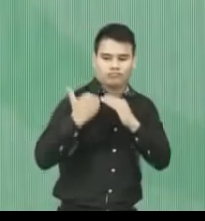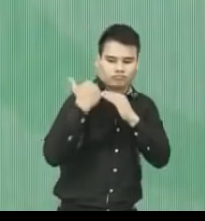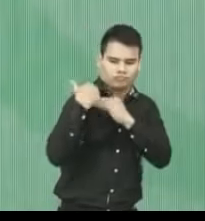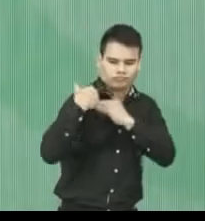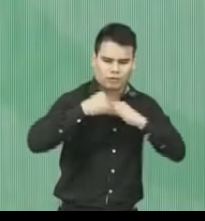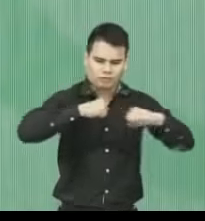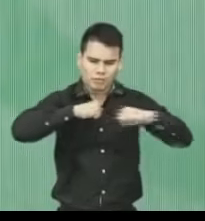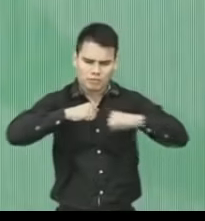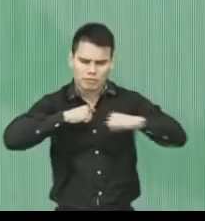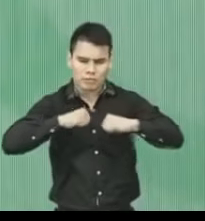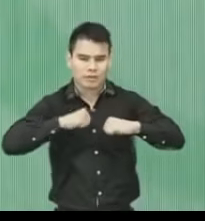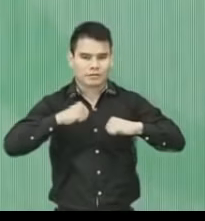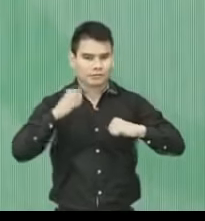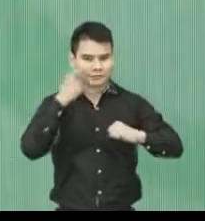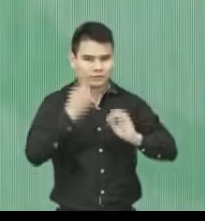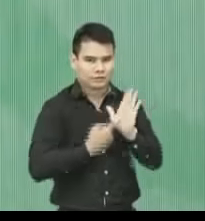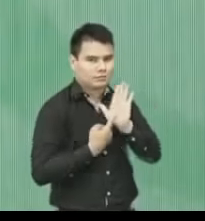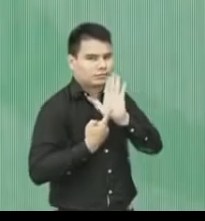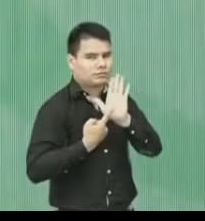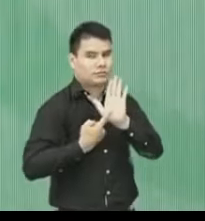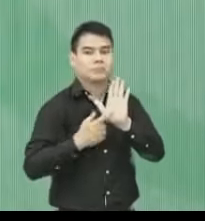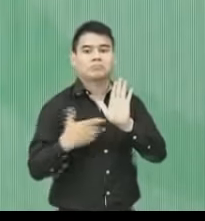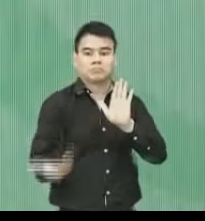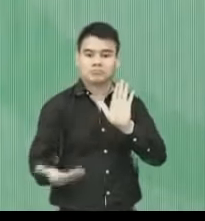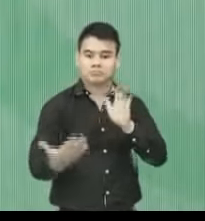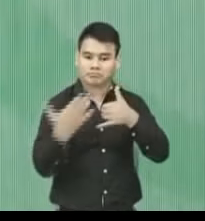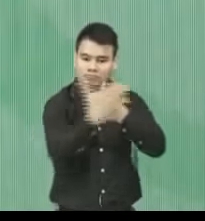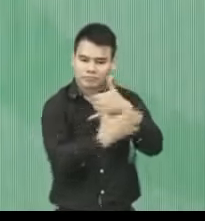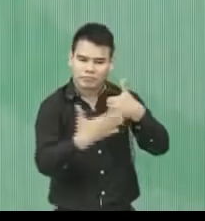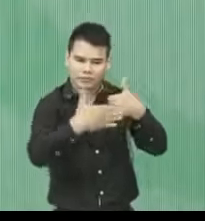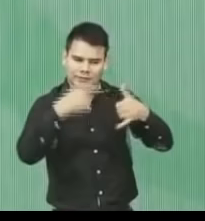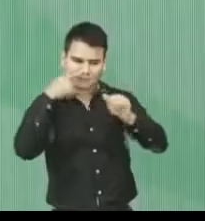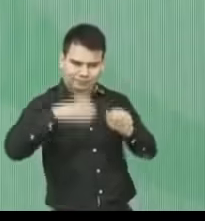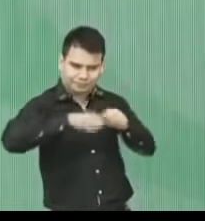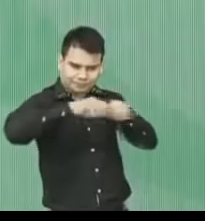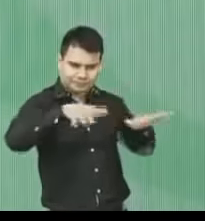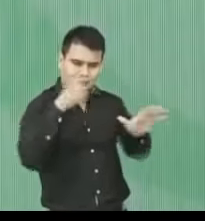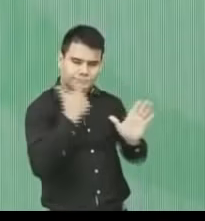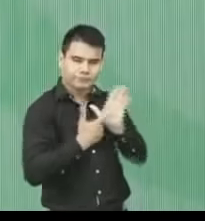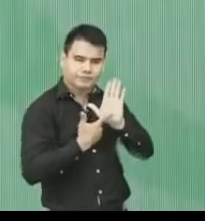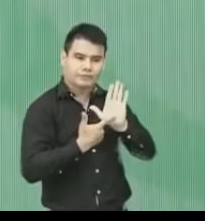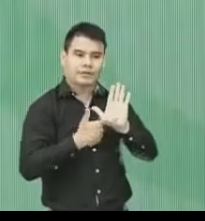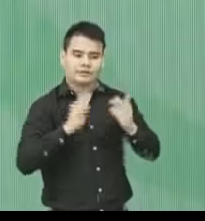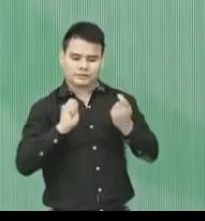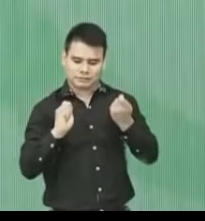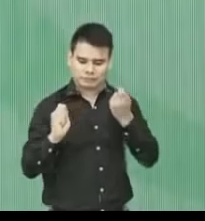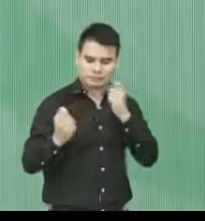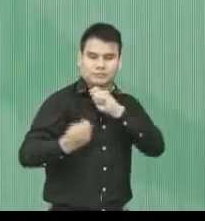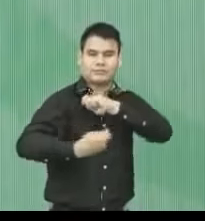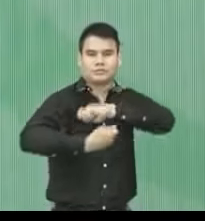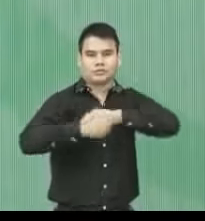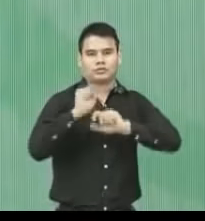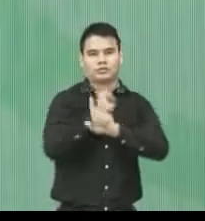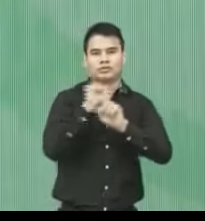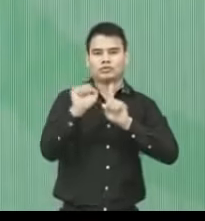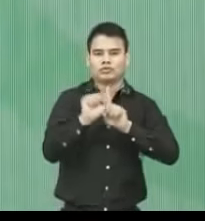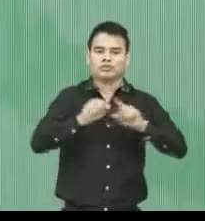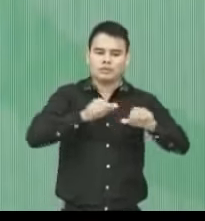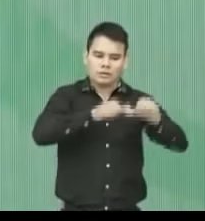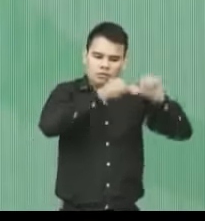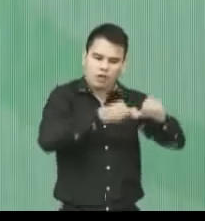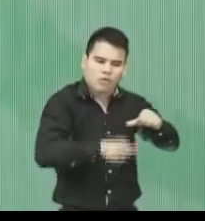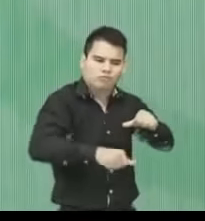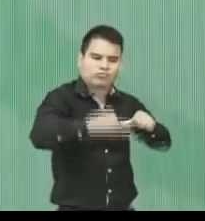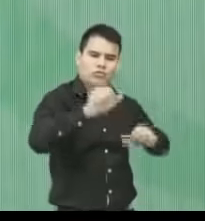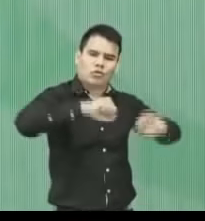le hemos presentado al país la transformación social sostenible es otra